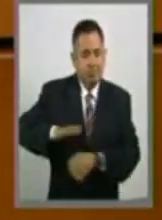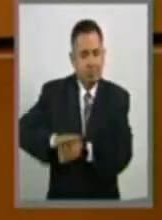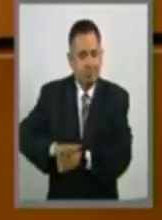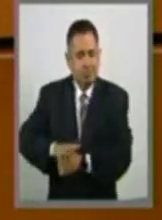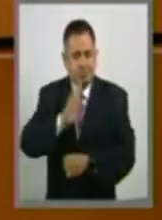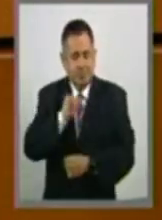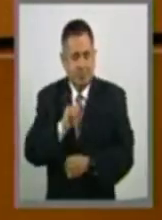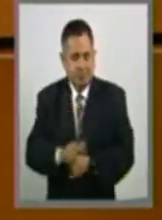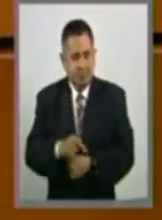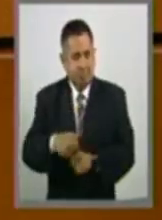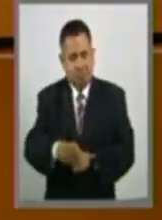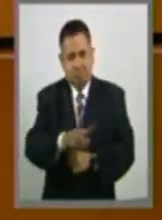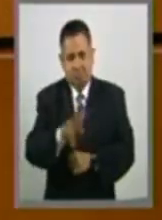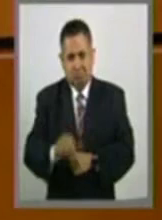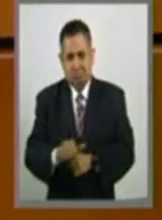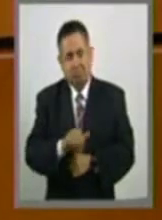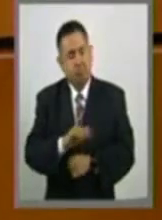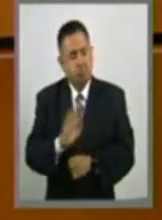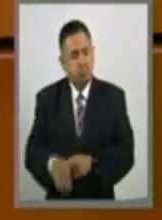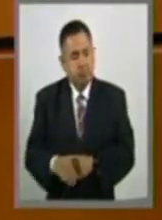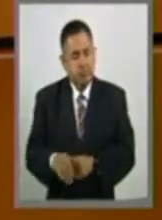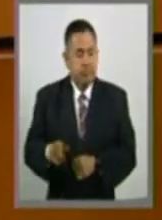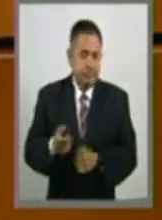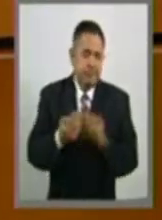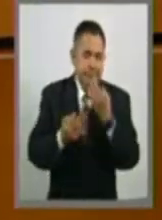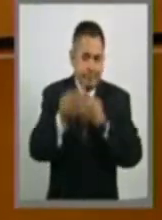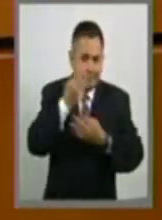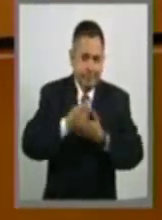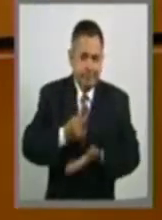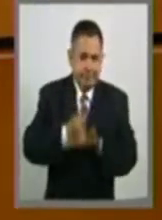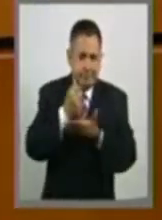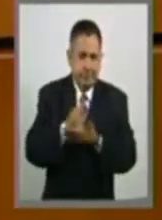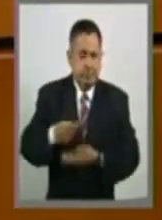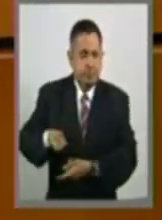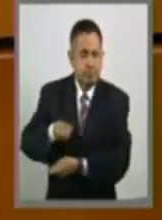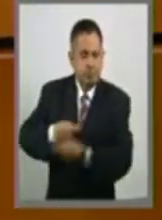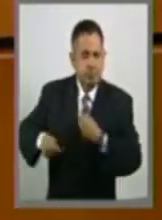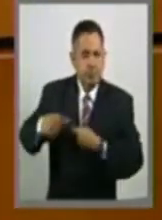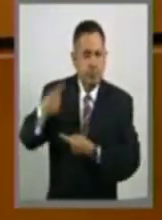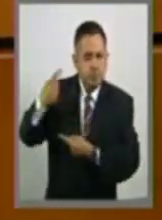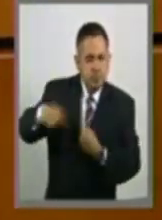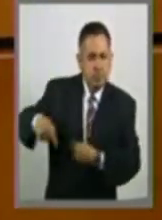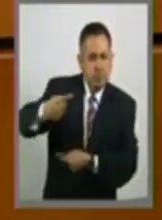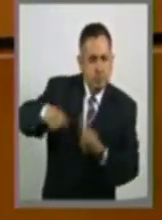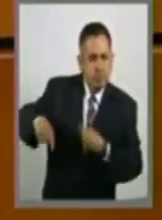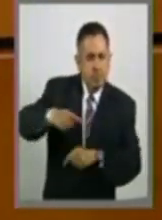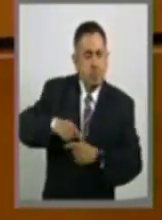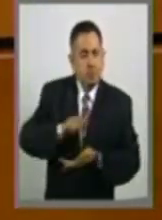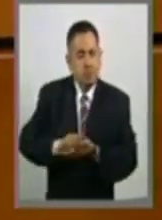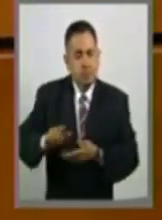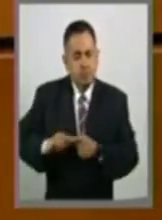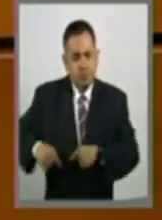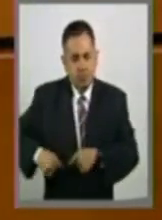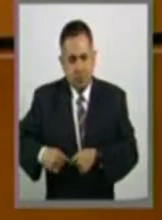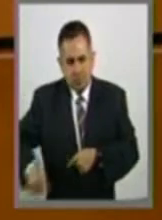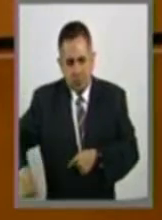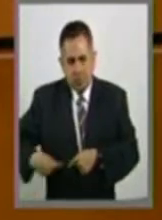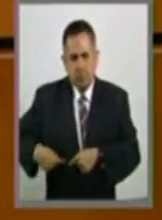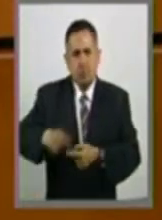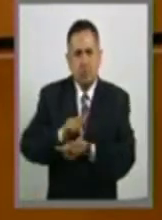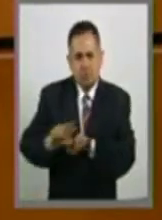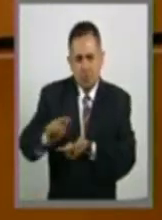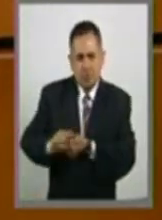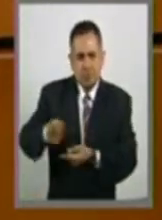en fase terminal, que ya reciben terapia sustitutiva de riñón, diálisis y hemodiálisis.